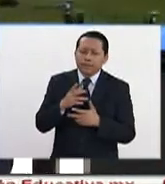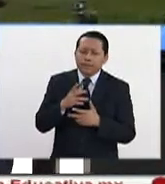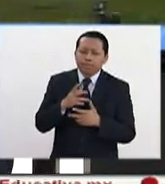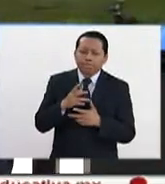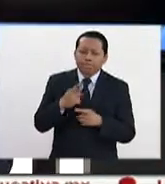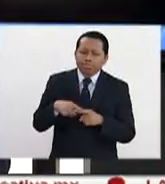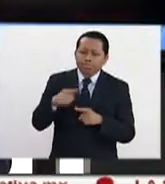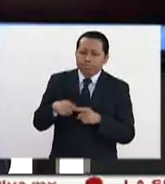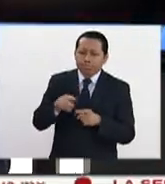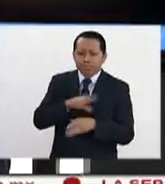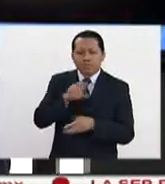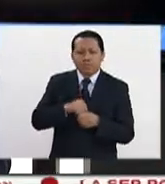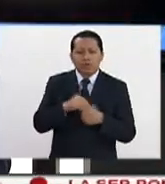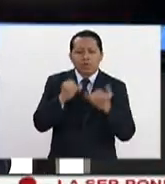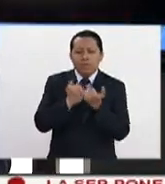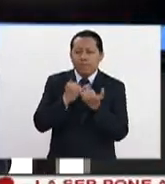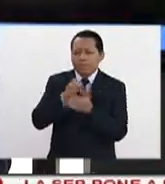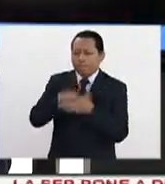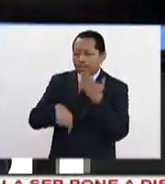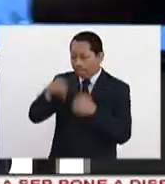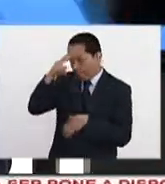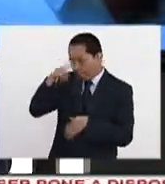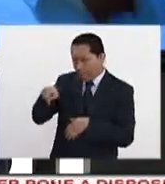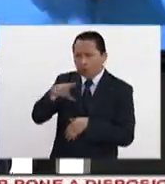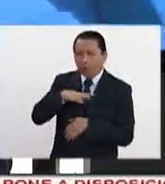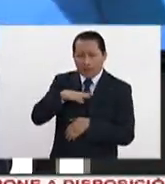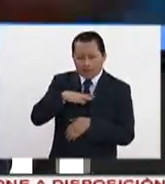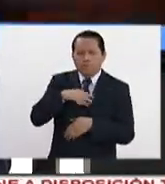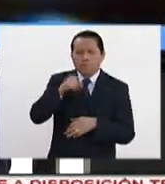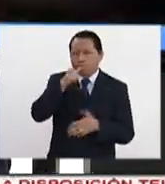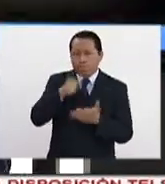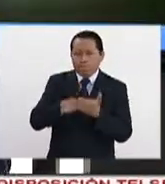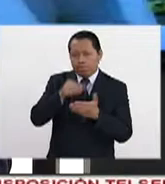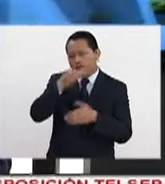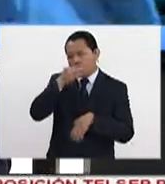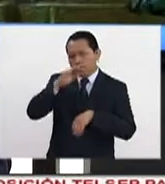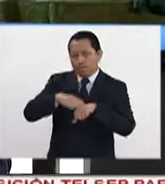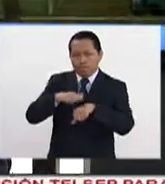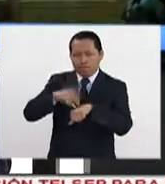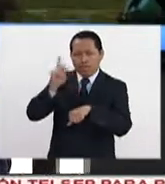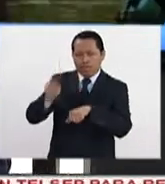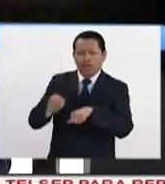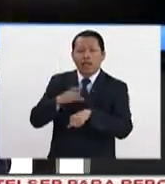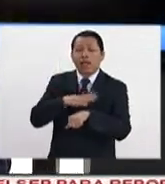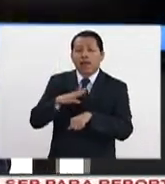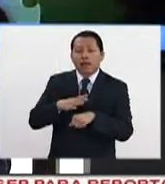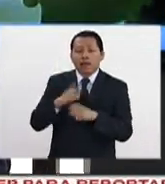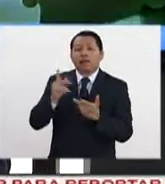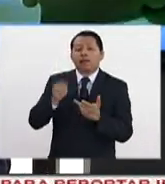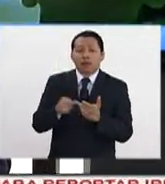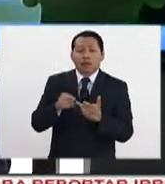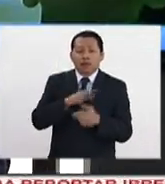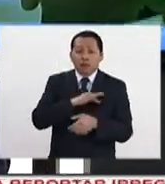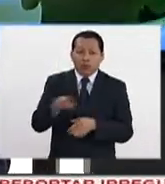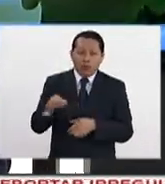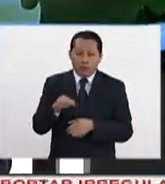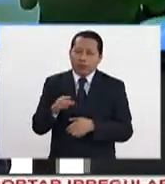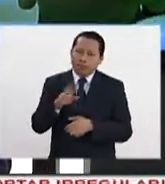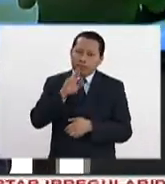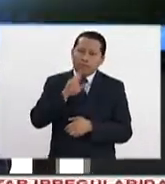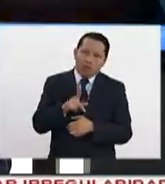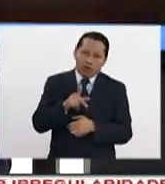contra. También el caso de México emitió un comunicado en el que señala que está a favor de la solución de dos